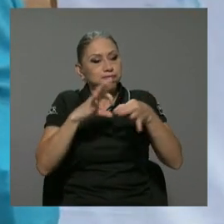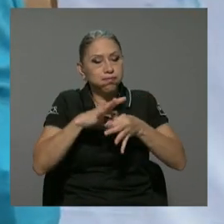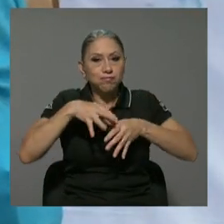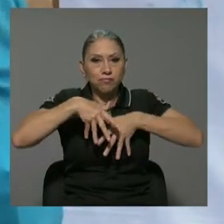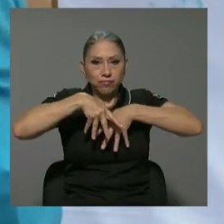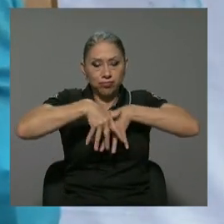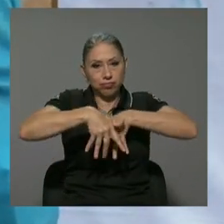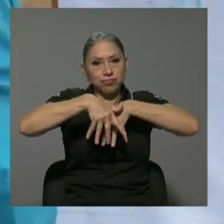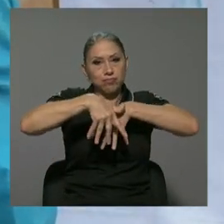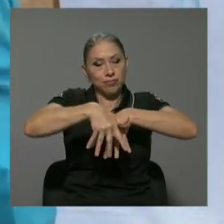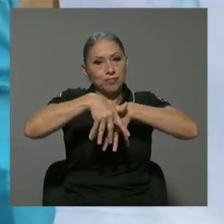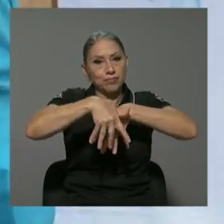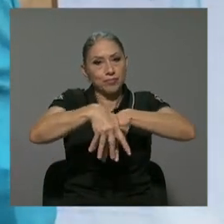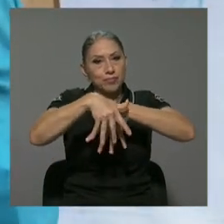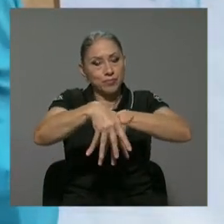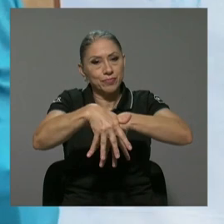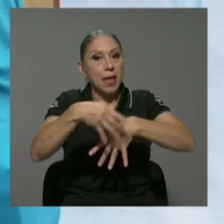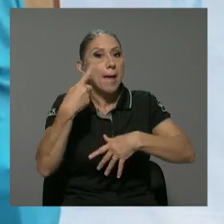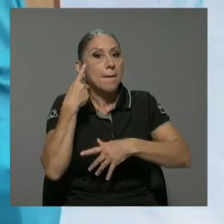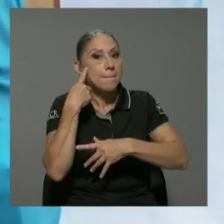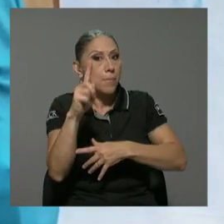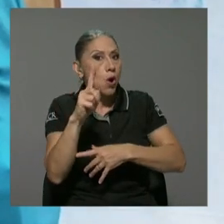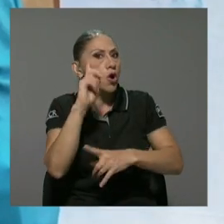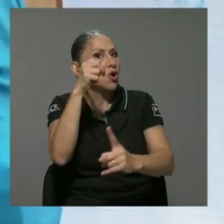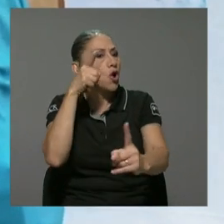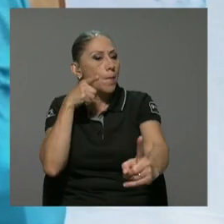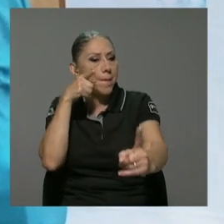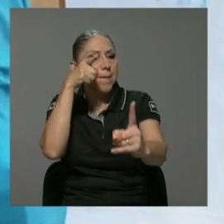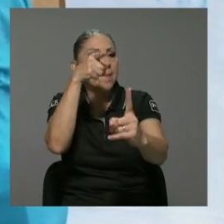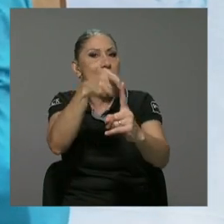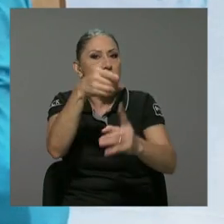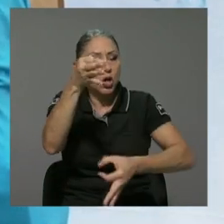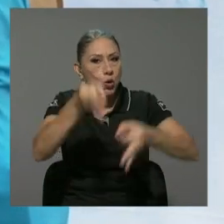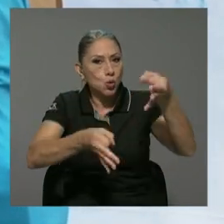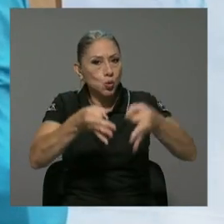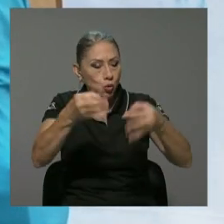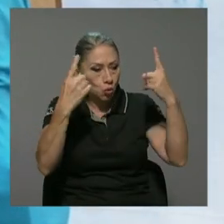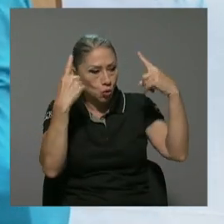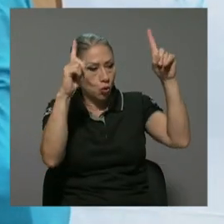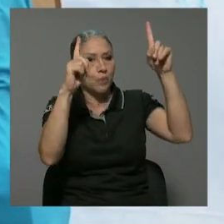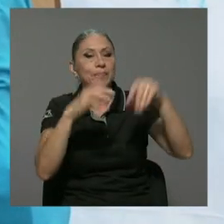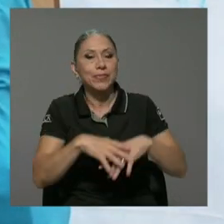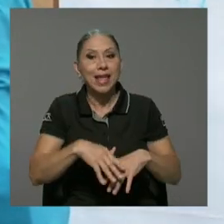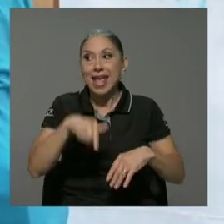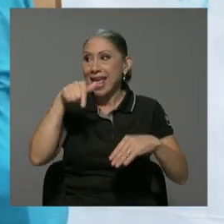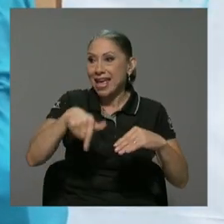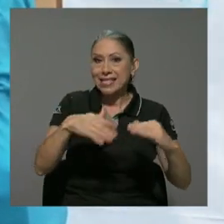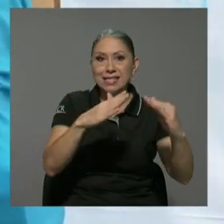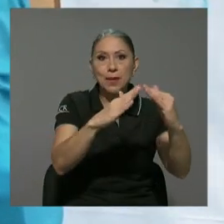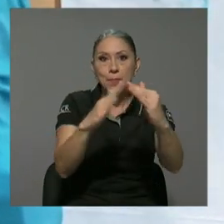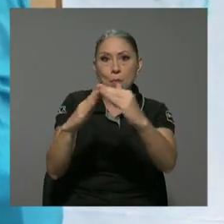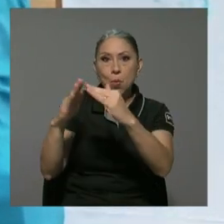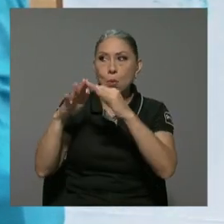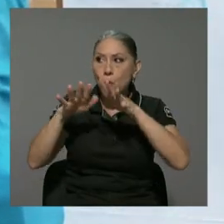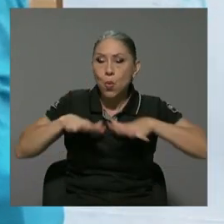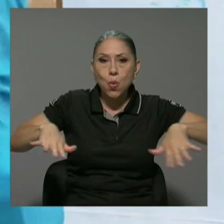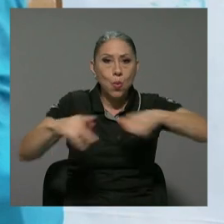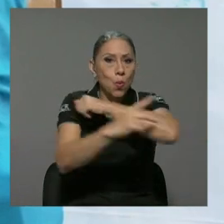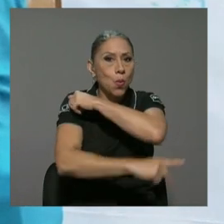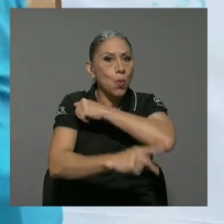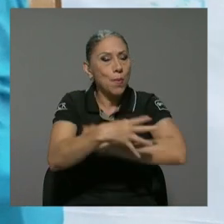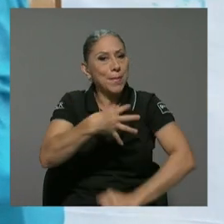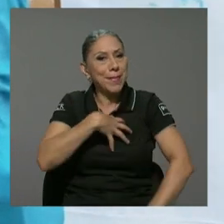es por una causa absolutamente justa. Este pueblo merece una educación